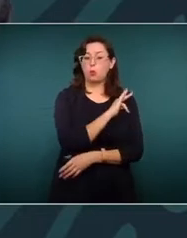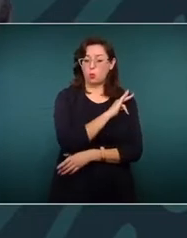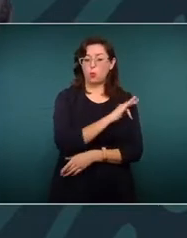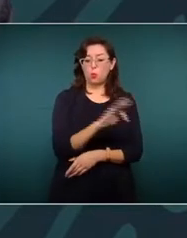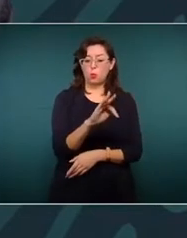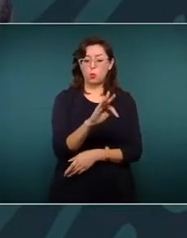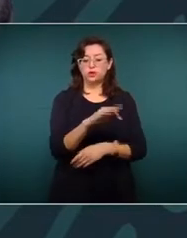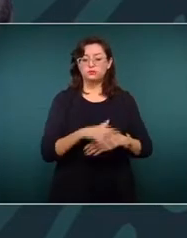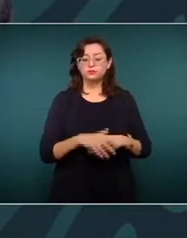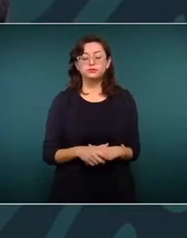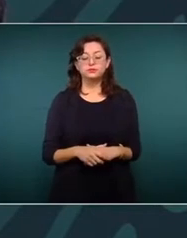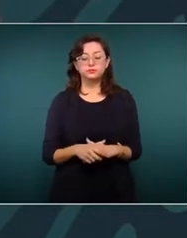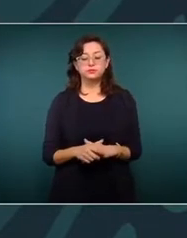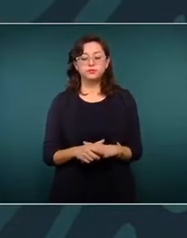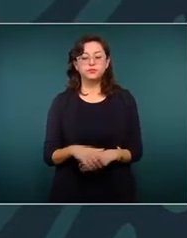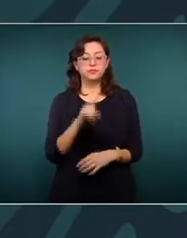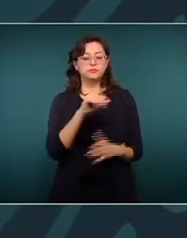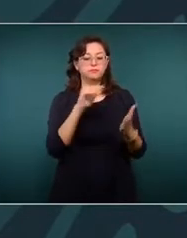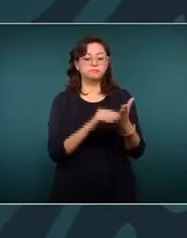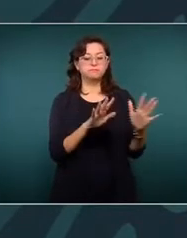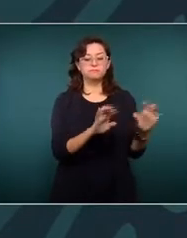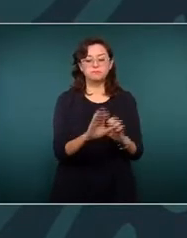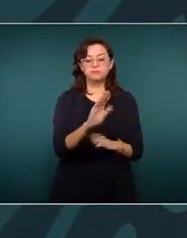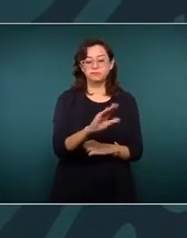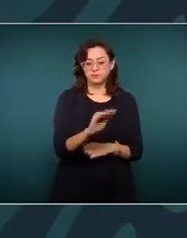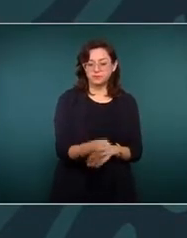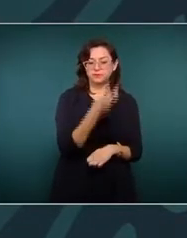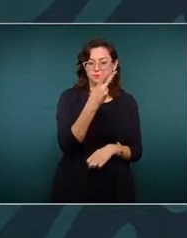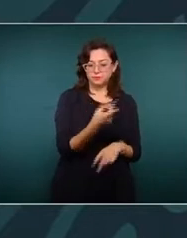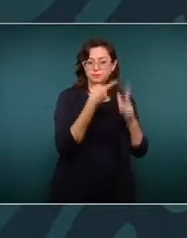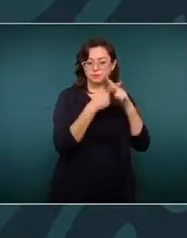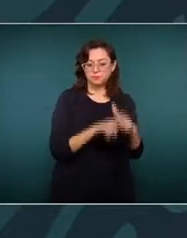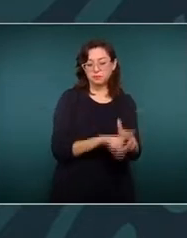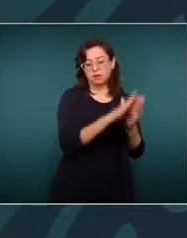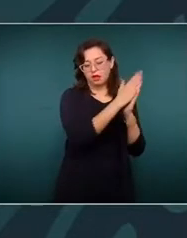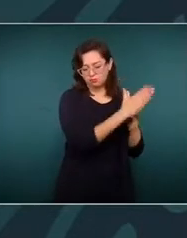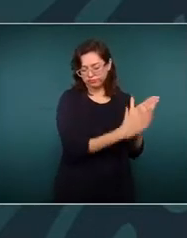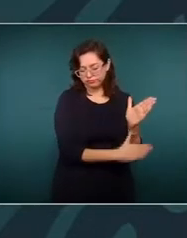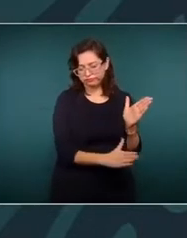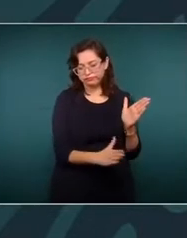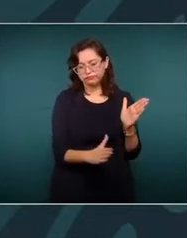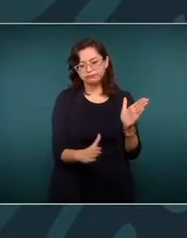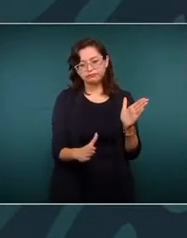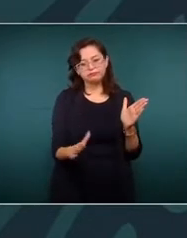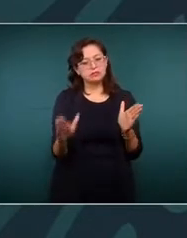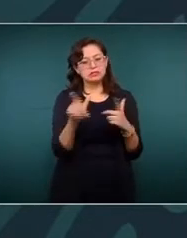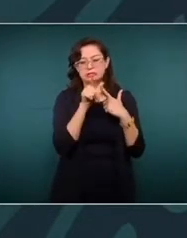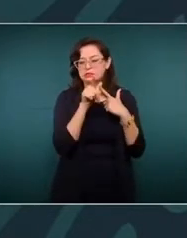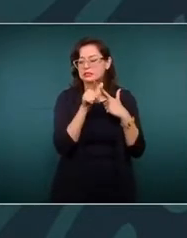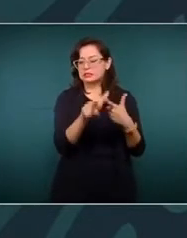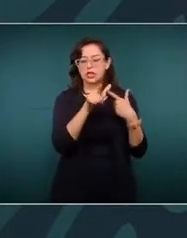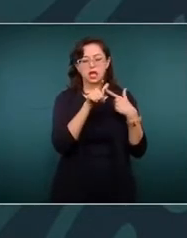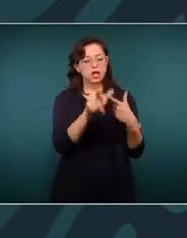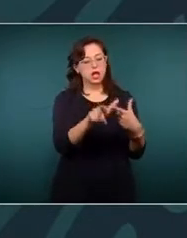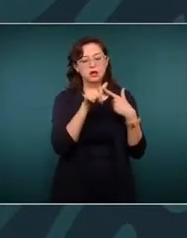a partir del 92, y esto continúa desde